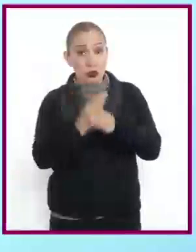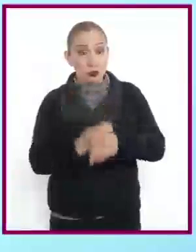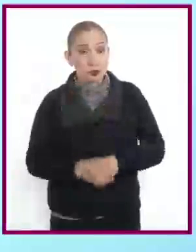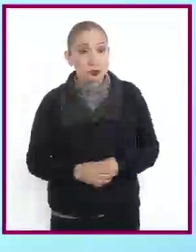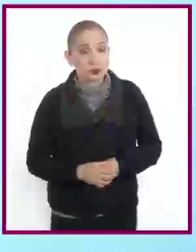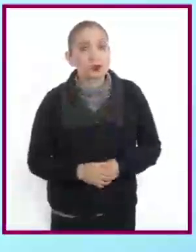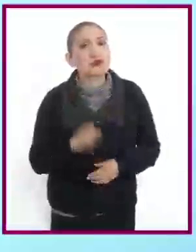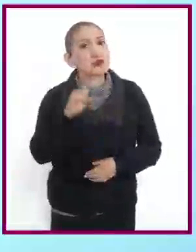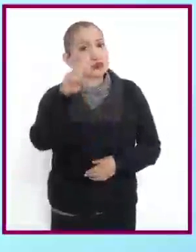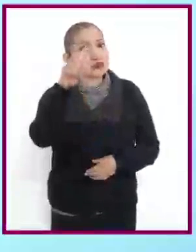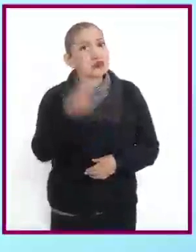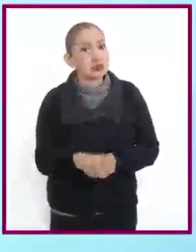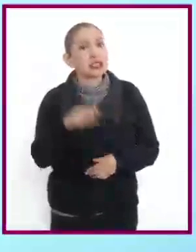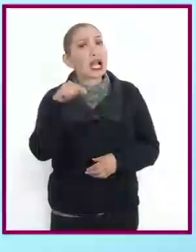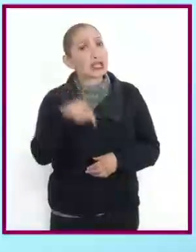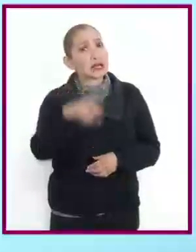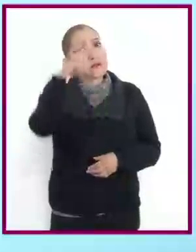Nos vemos en el camino.